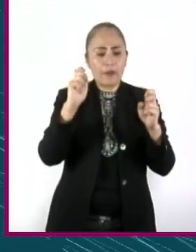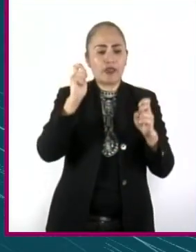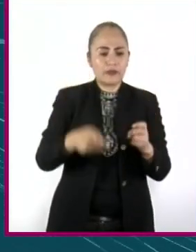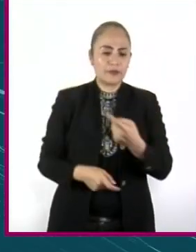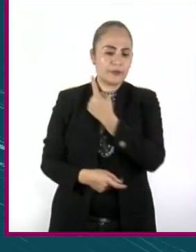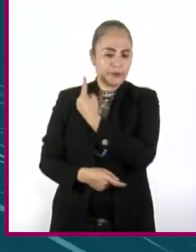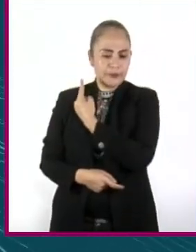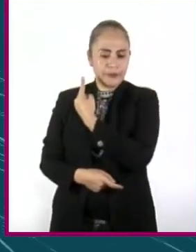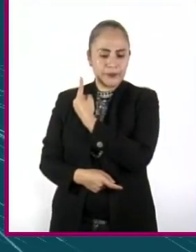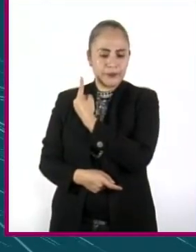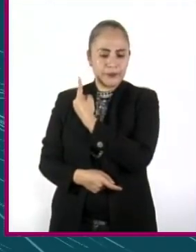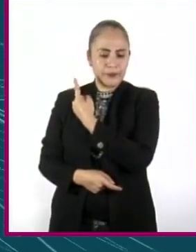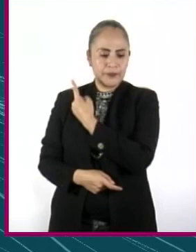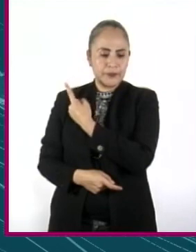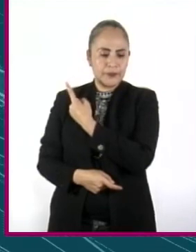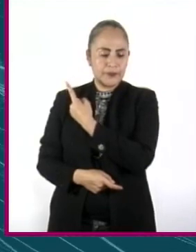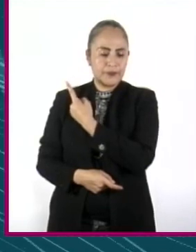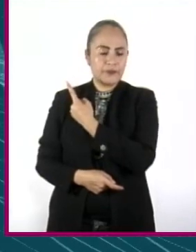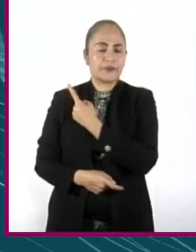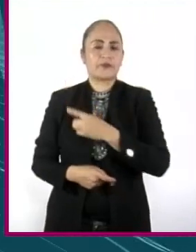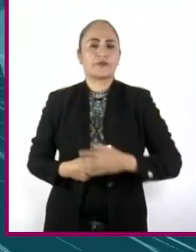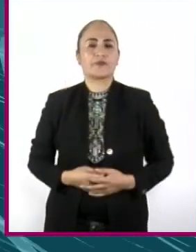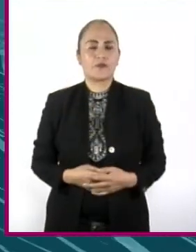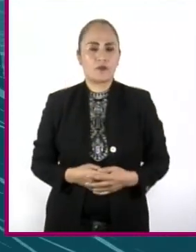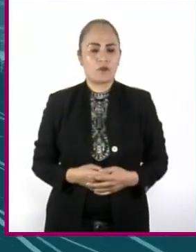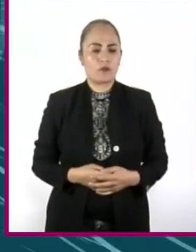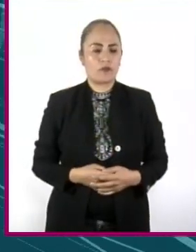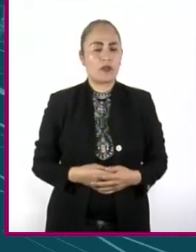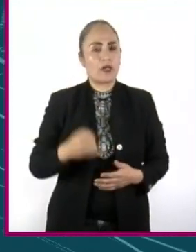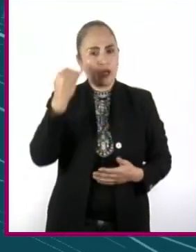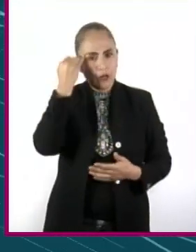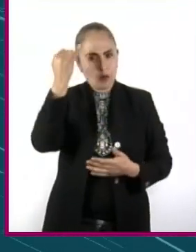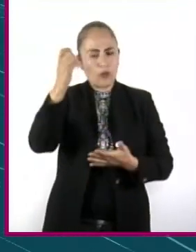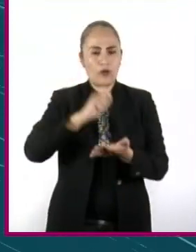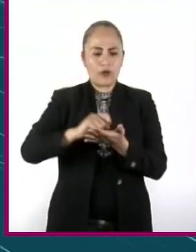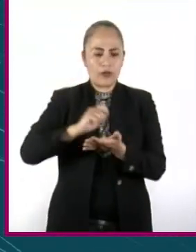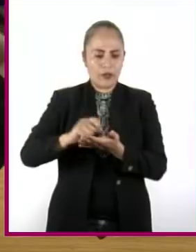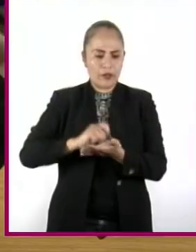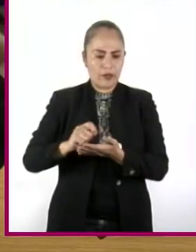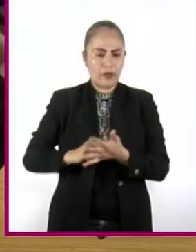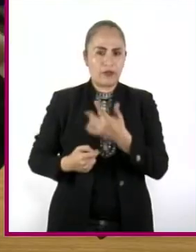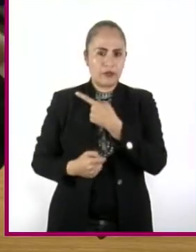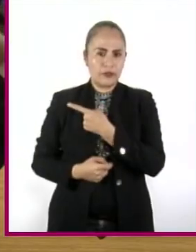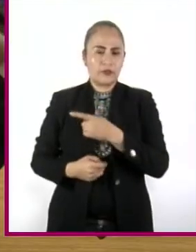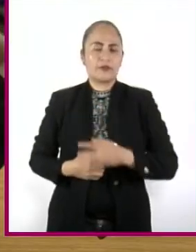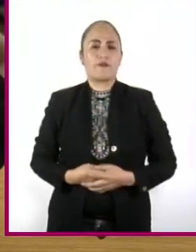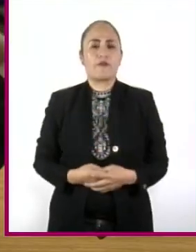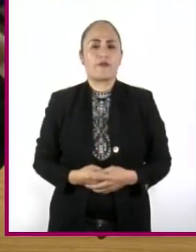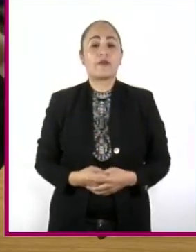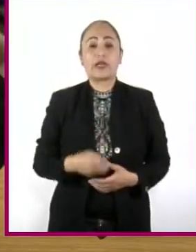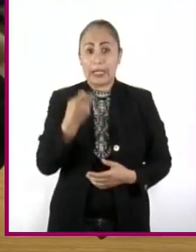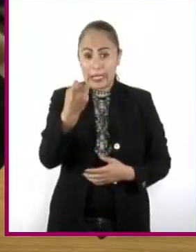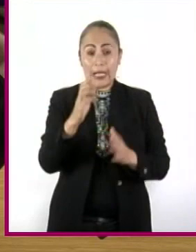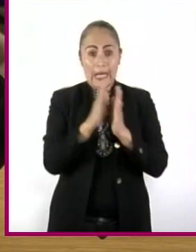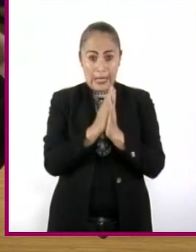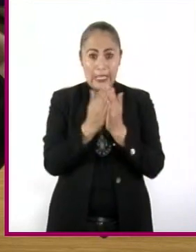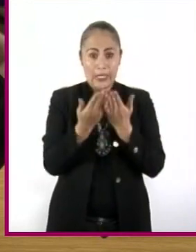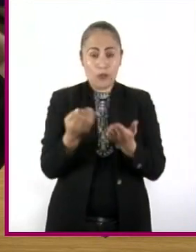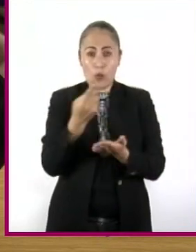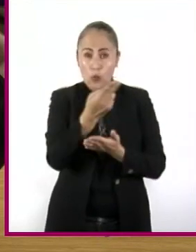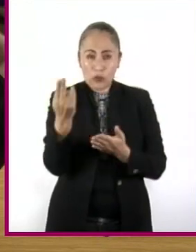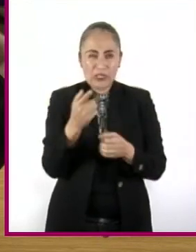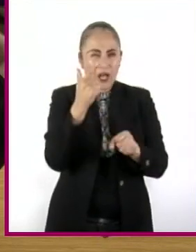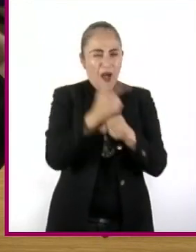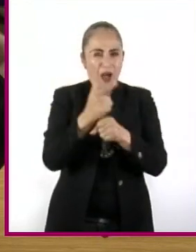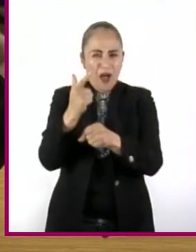Crítica, Cambio, Caos y Complejidad, y fue escrito por Philip Boll. Con este libro podrán descubrir